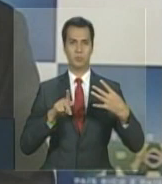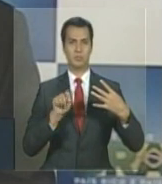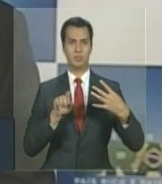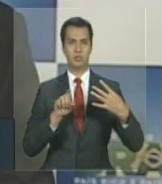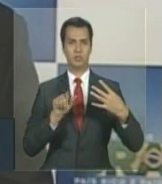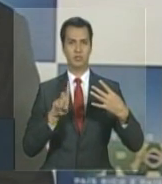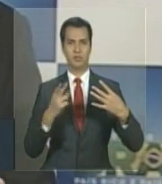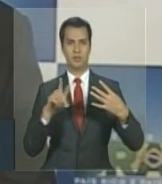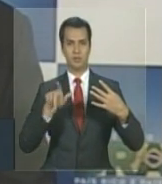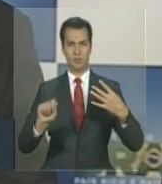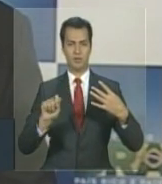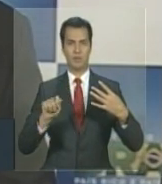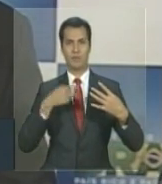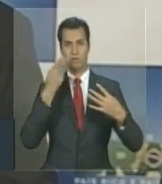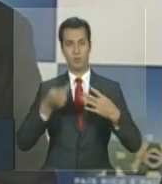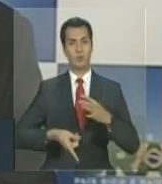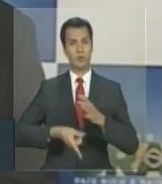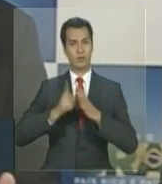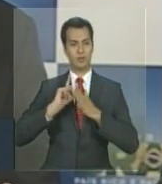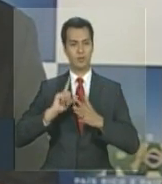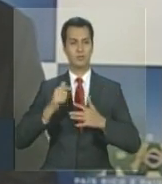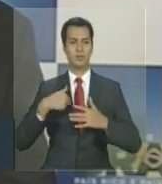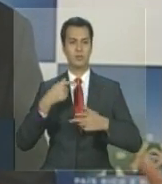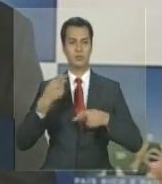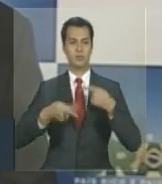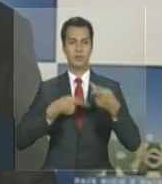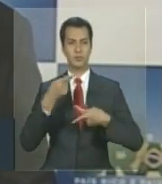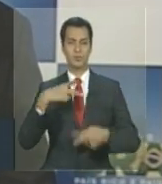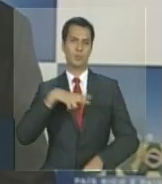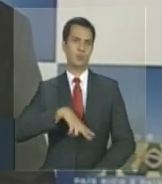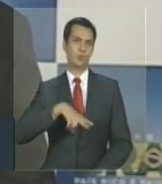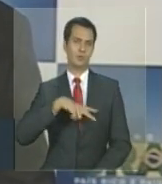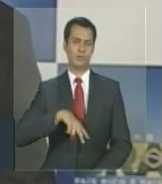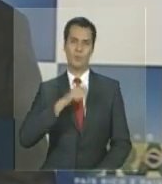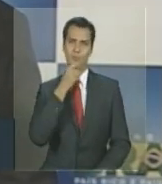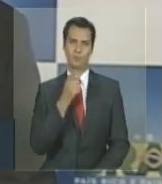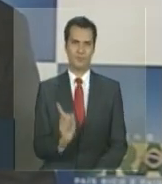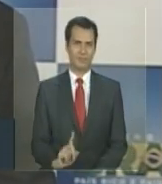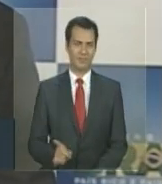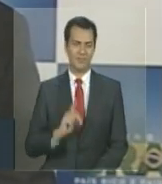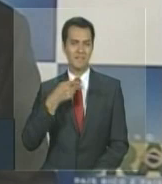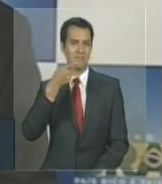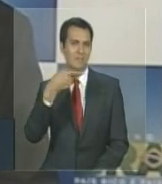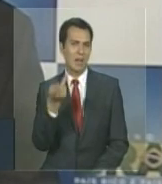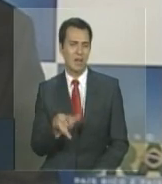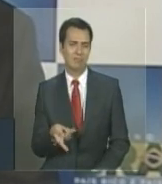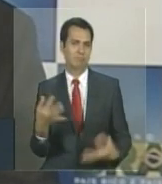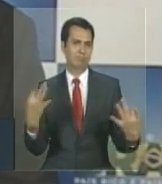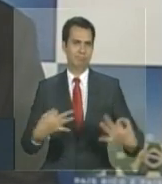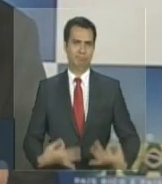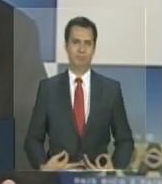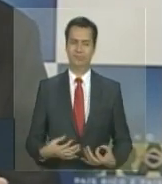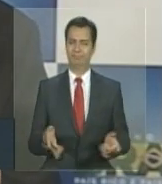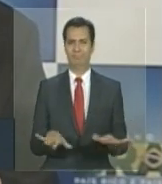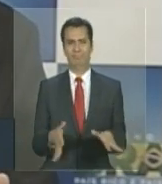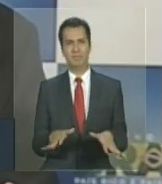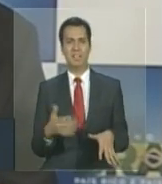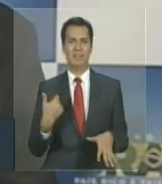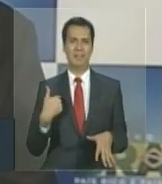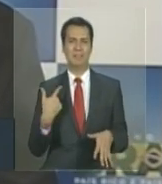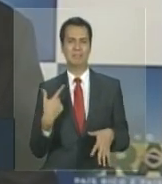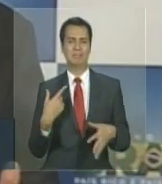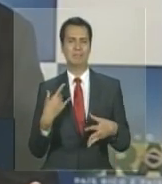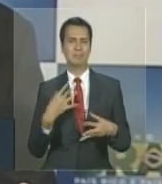adelantó. Peço desculpa, ainda não falo português. Eu estou falando muito mal